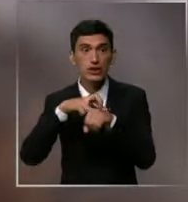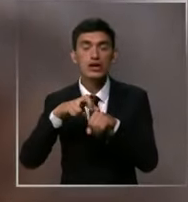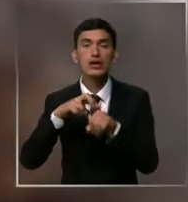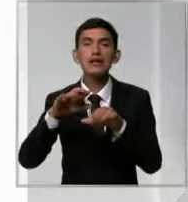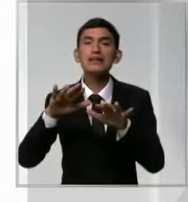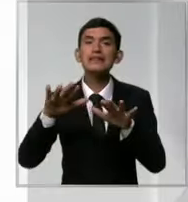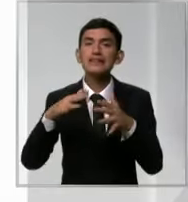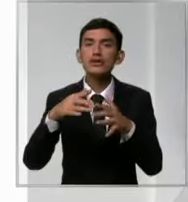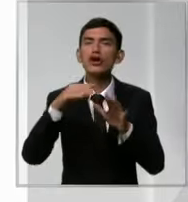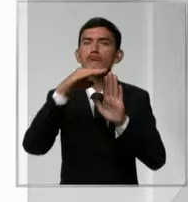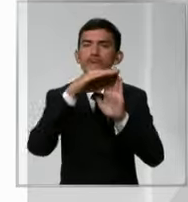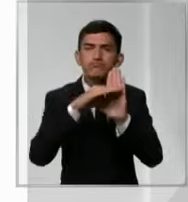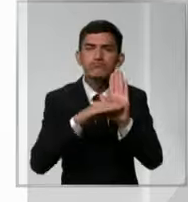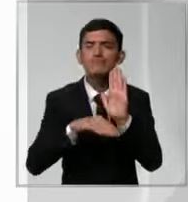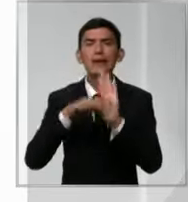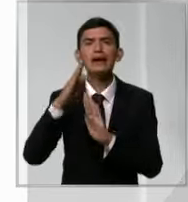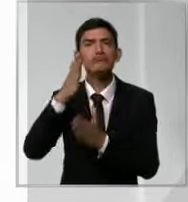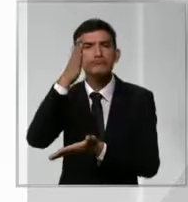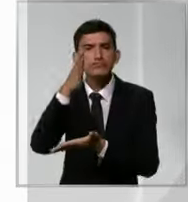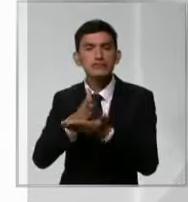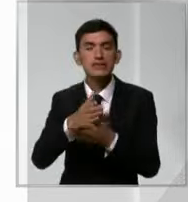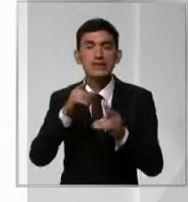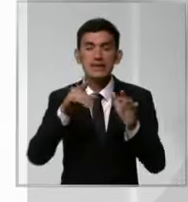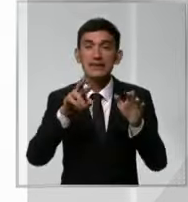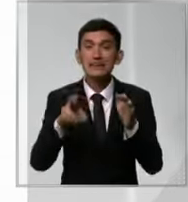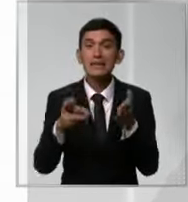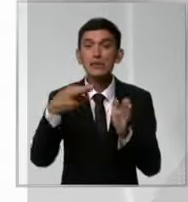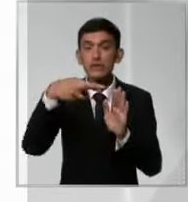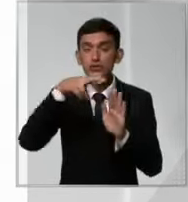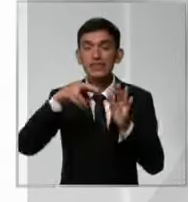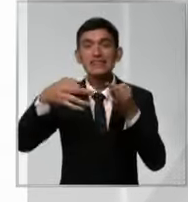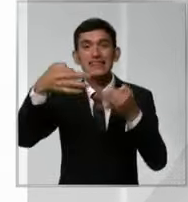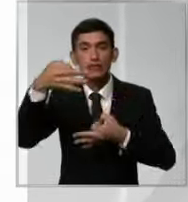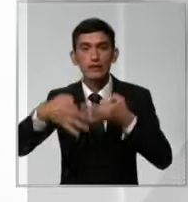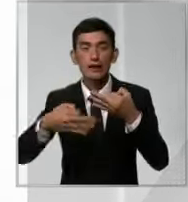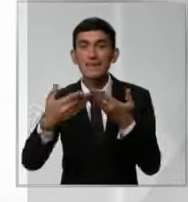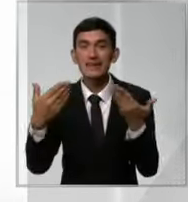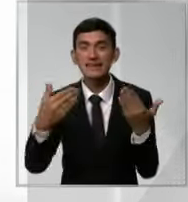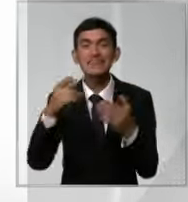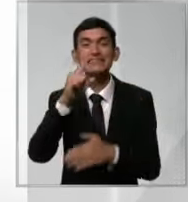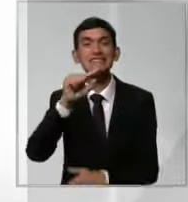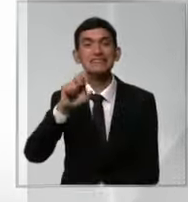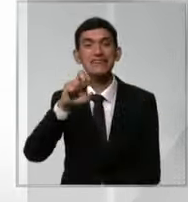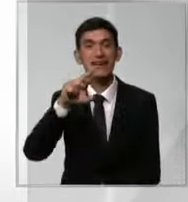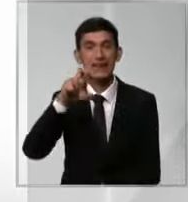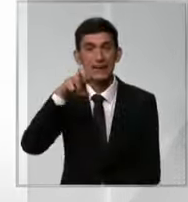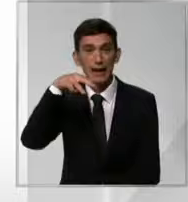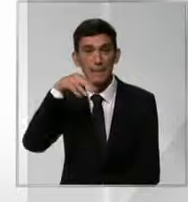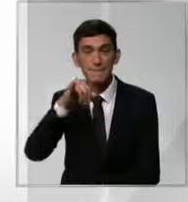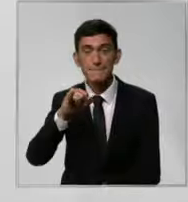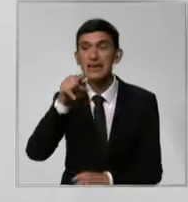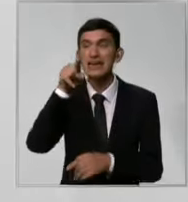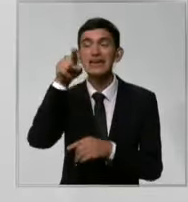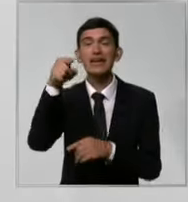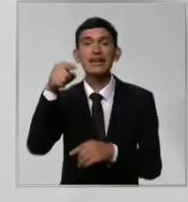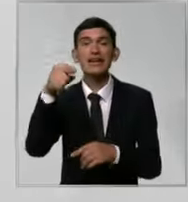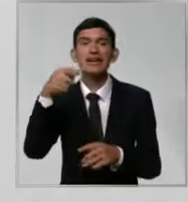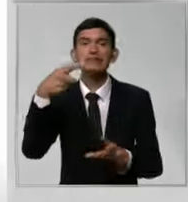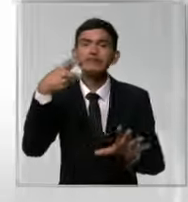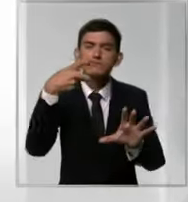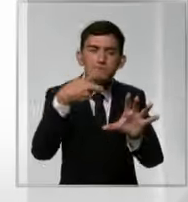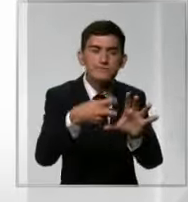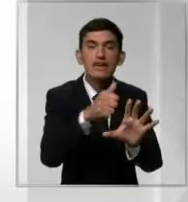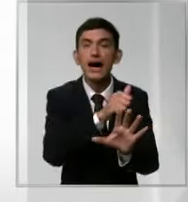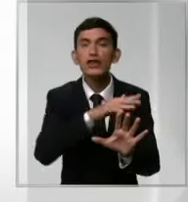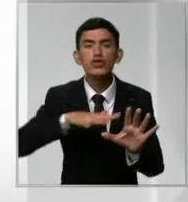tomar medidas más drásticas. Interpuso un recurso en tribunales para que la Seremi aplicara una eutanasia masiva a todos